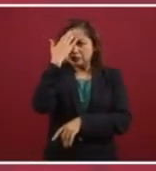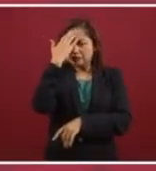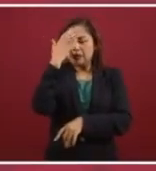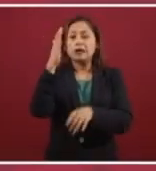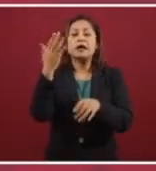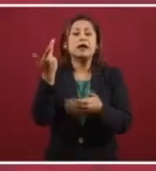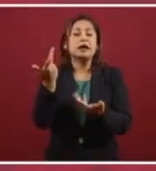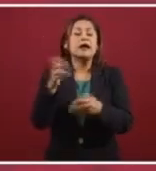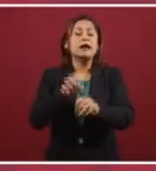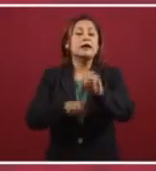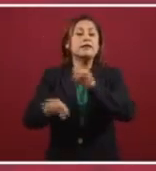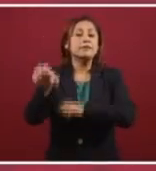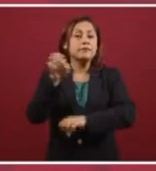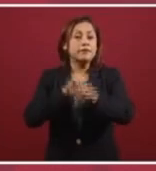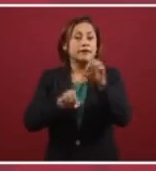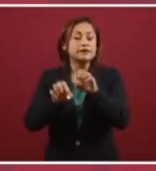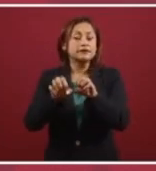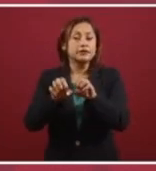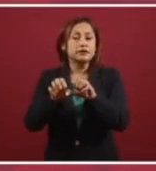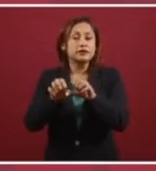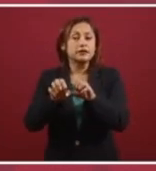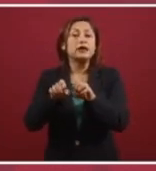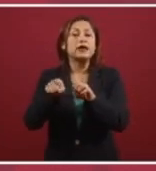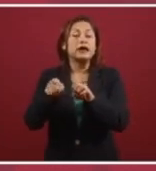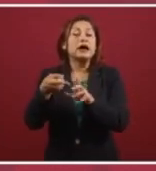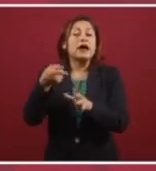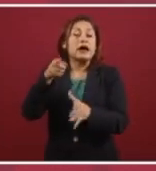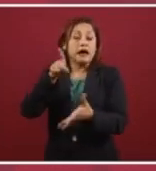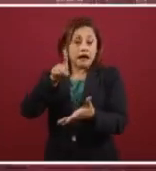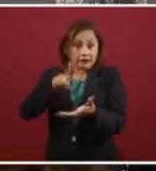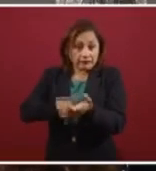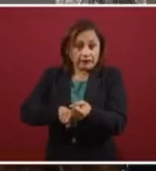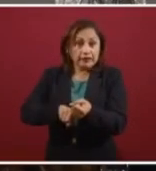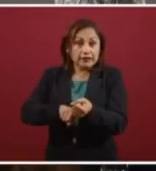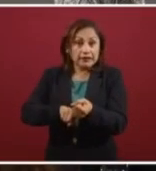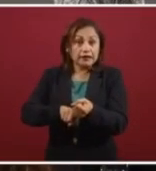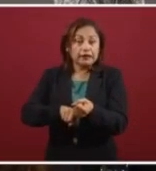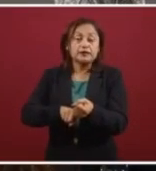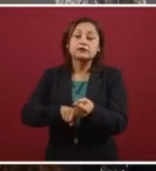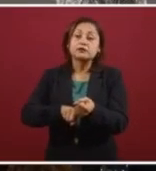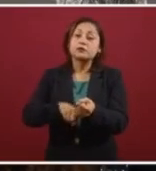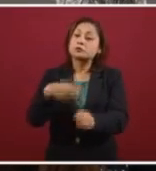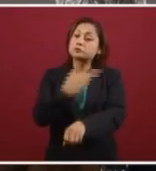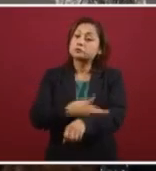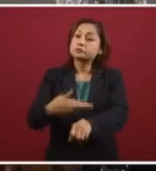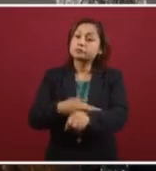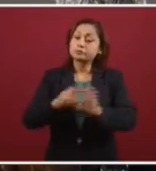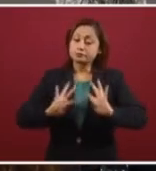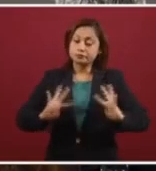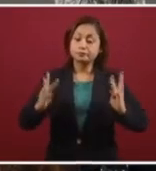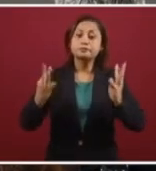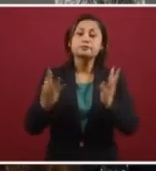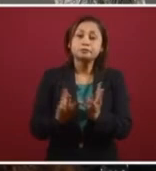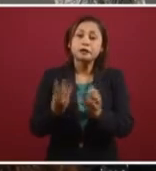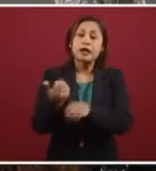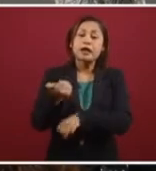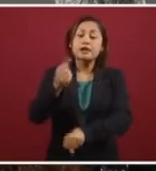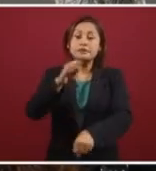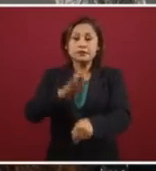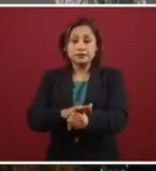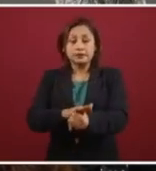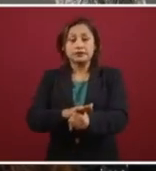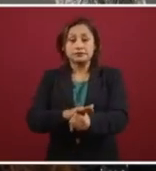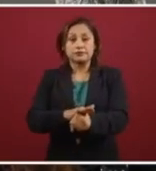realizar un consejo de administración su consejo de administración